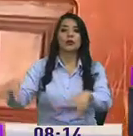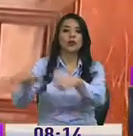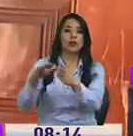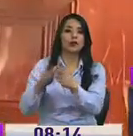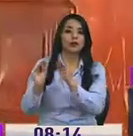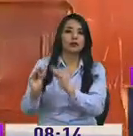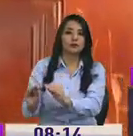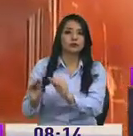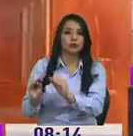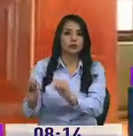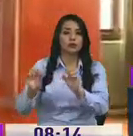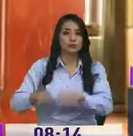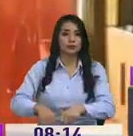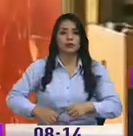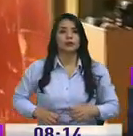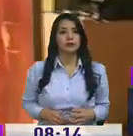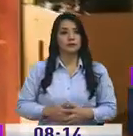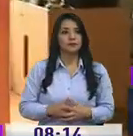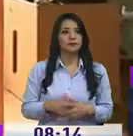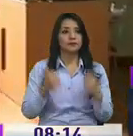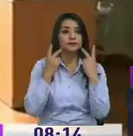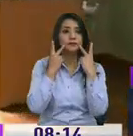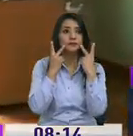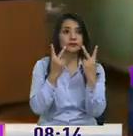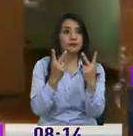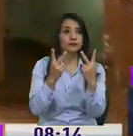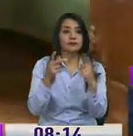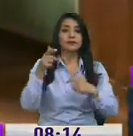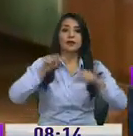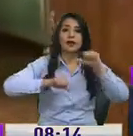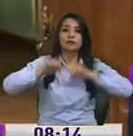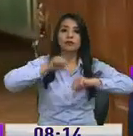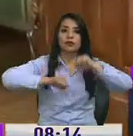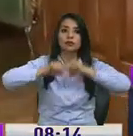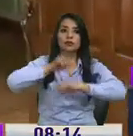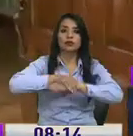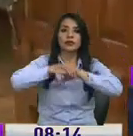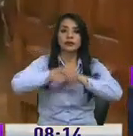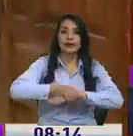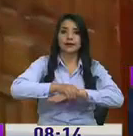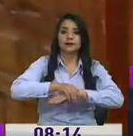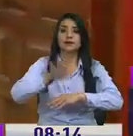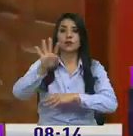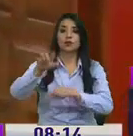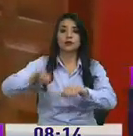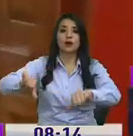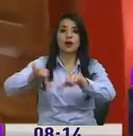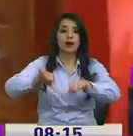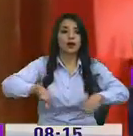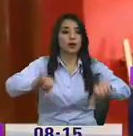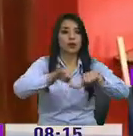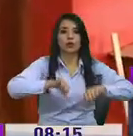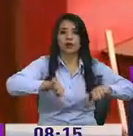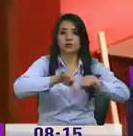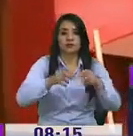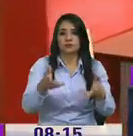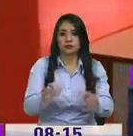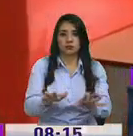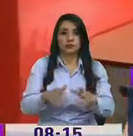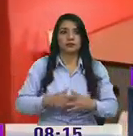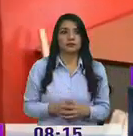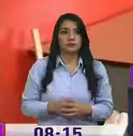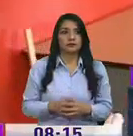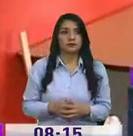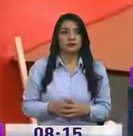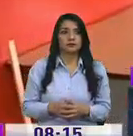estudiando en estos momentos. Ustedes ven en imágenes ese laboratorio de inglés y estas 4 aulas que se vieron afectadas. Repetimos, esta es una